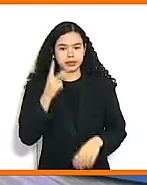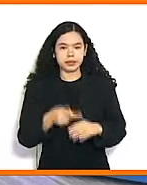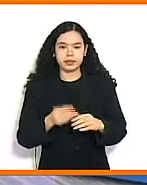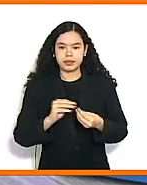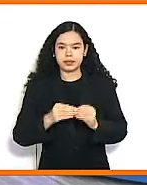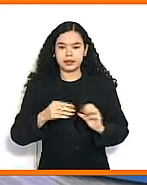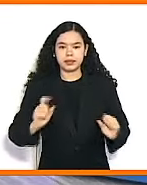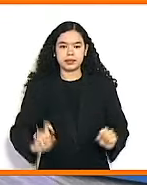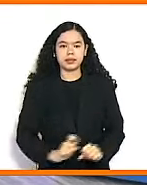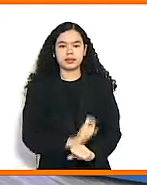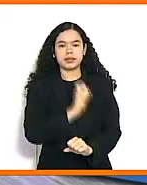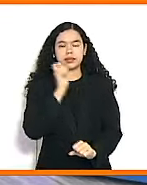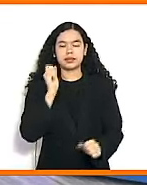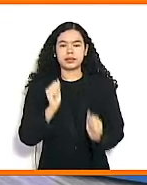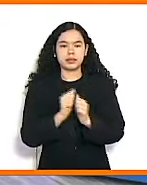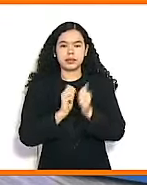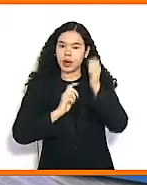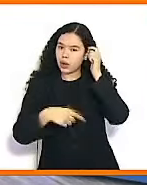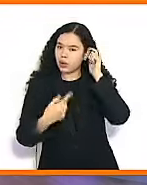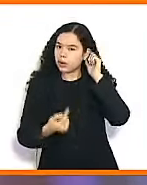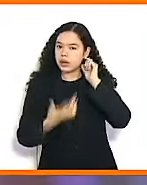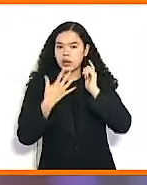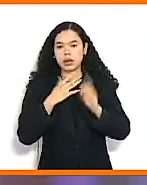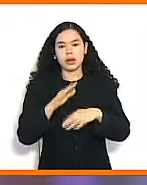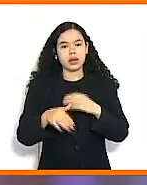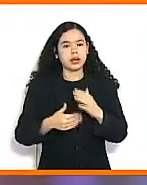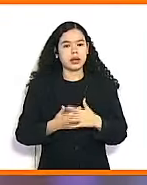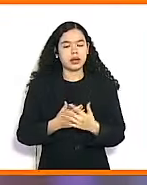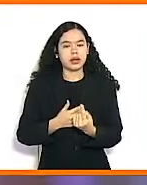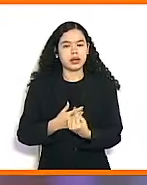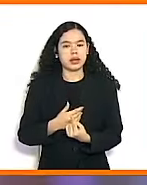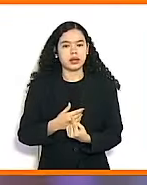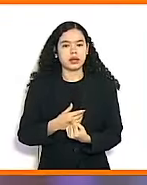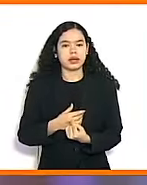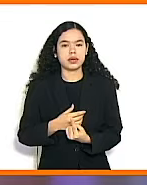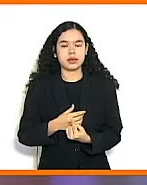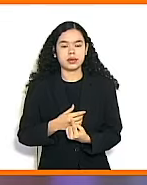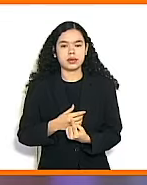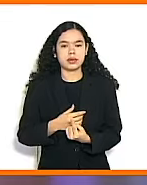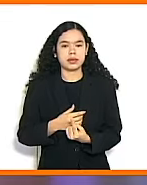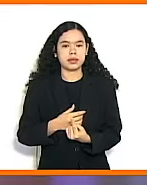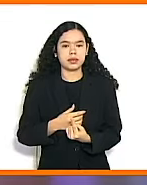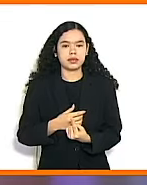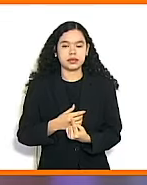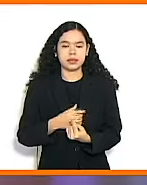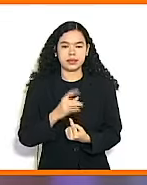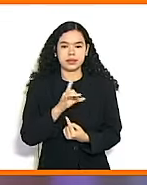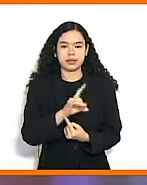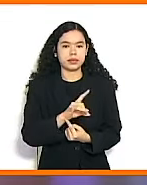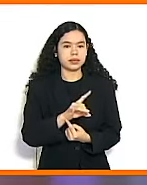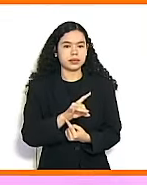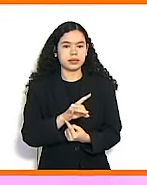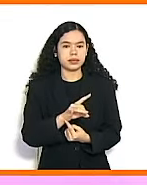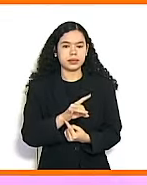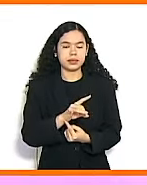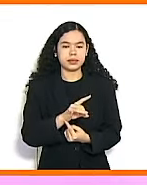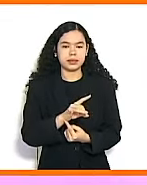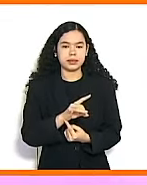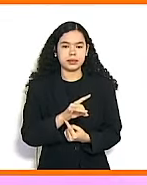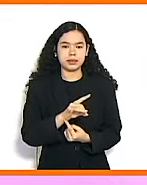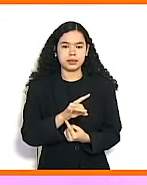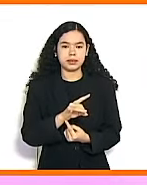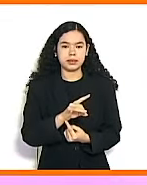dígito ganador junto a Diaria. Suerte, porque tu primer dígito es... Y este es el 8, tu segundo